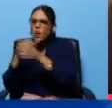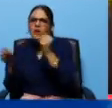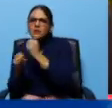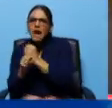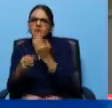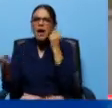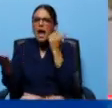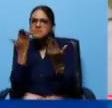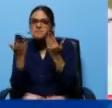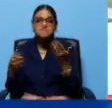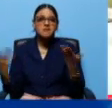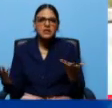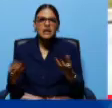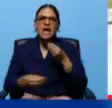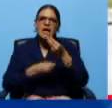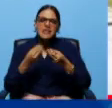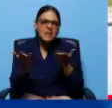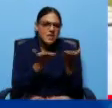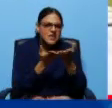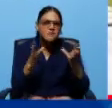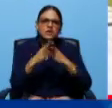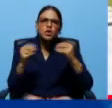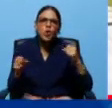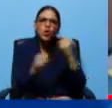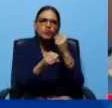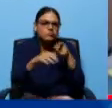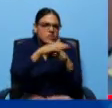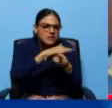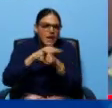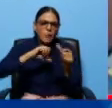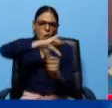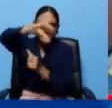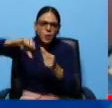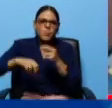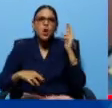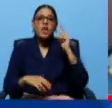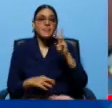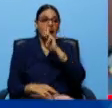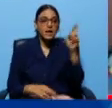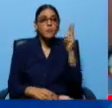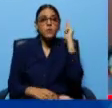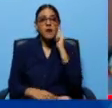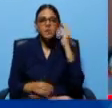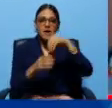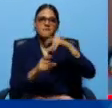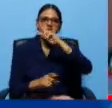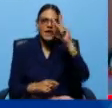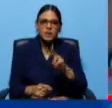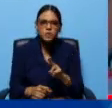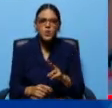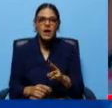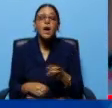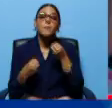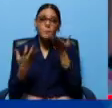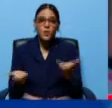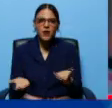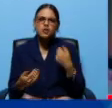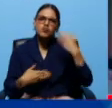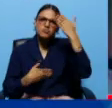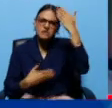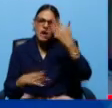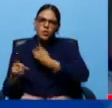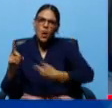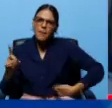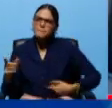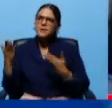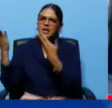alternativa. Cubriendo todo el mercado laboral de la República Bolivariana de Venezuela. Así que bueno, el saludo de